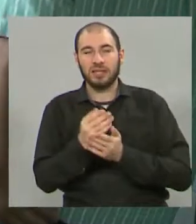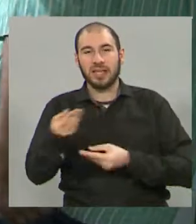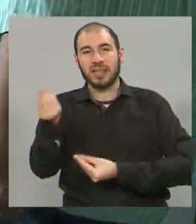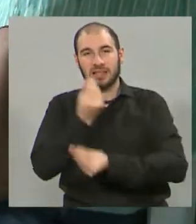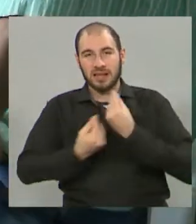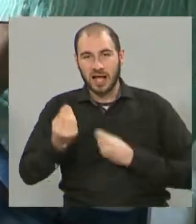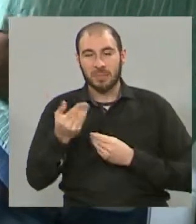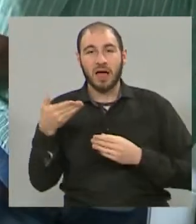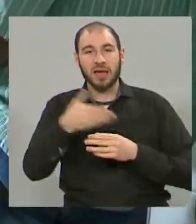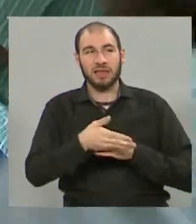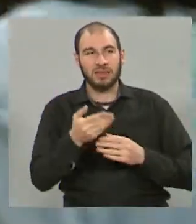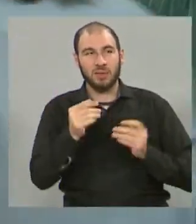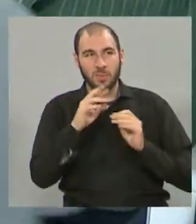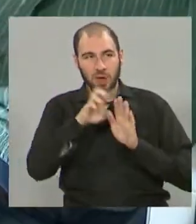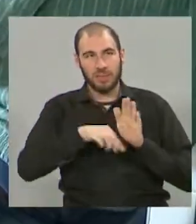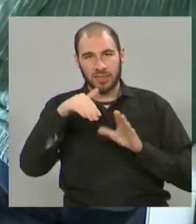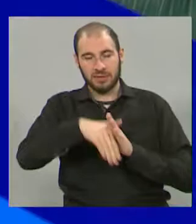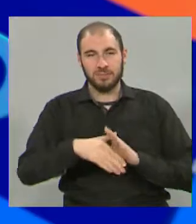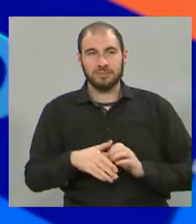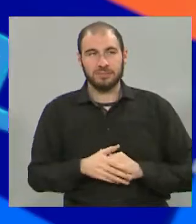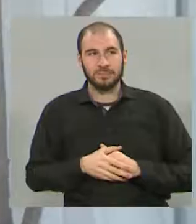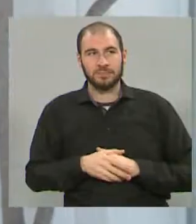intercambio que participa en este programa